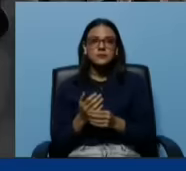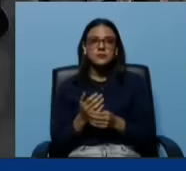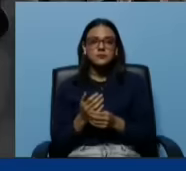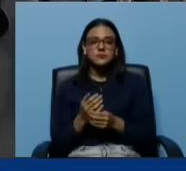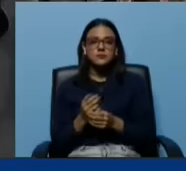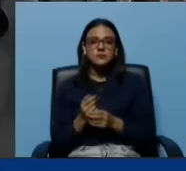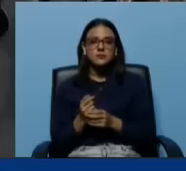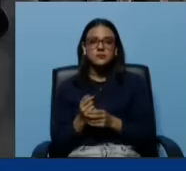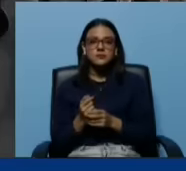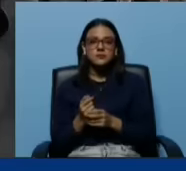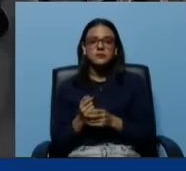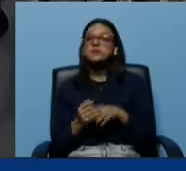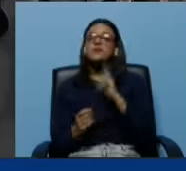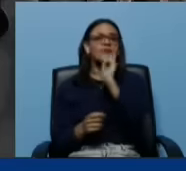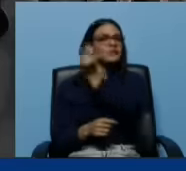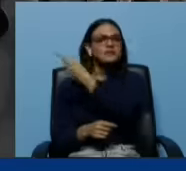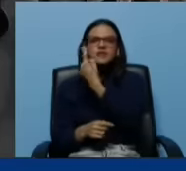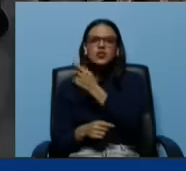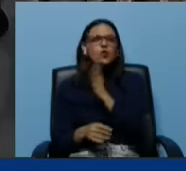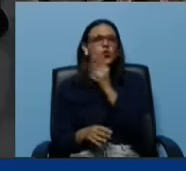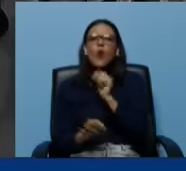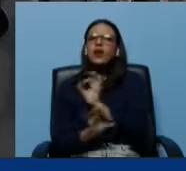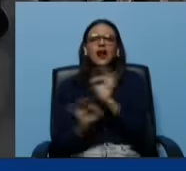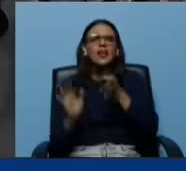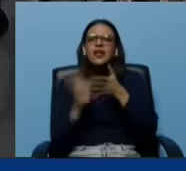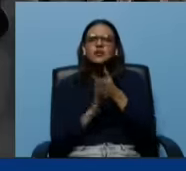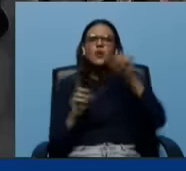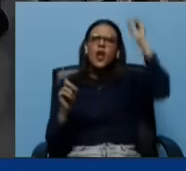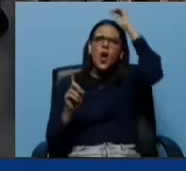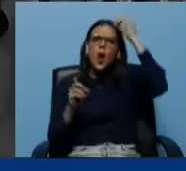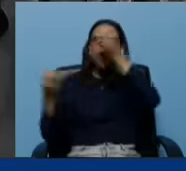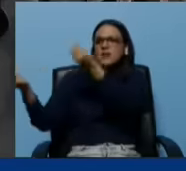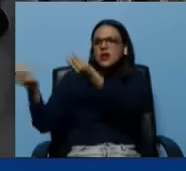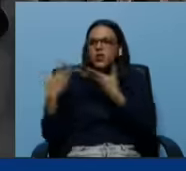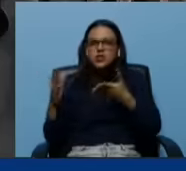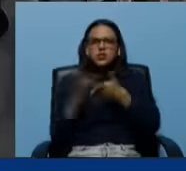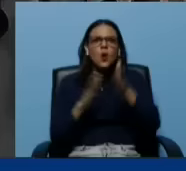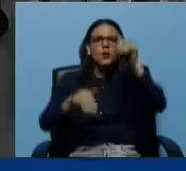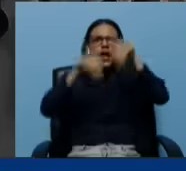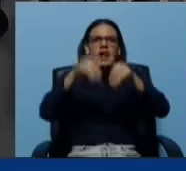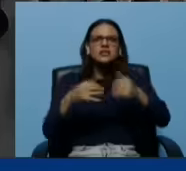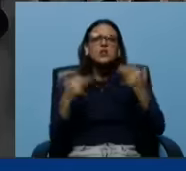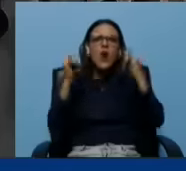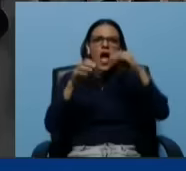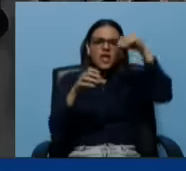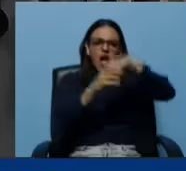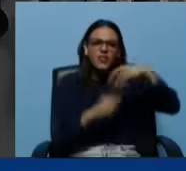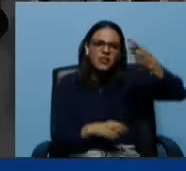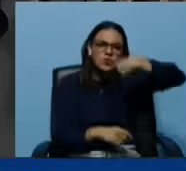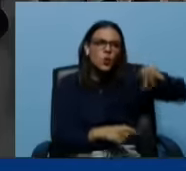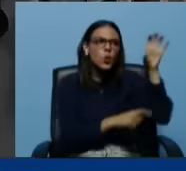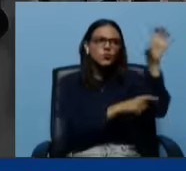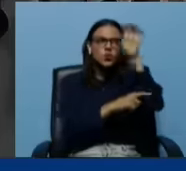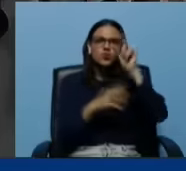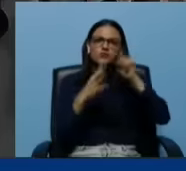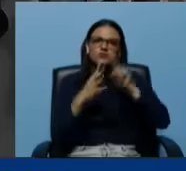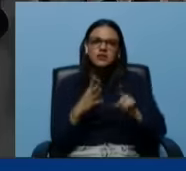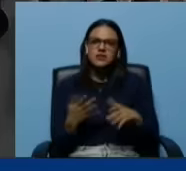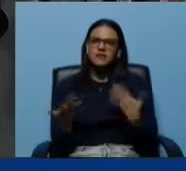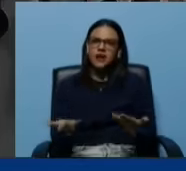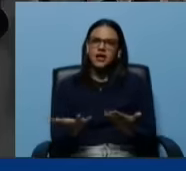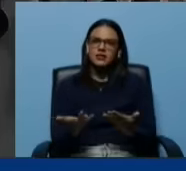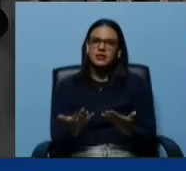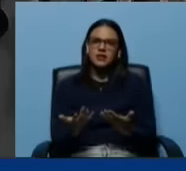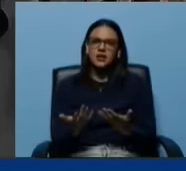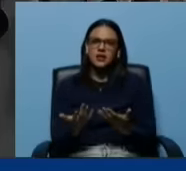no tienen nada que opinar acerca de las elecciones de nuestra región. Nuestros colegas en